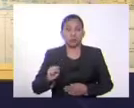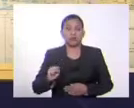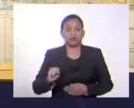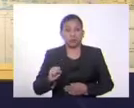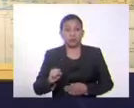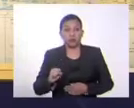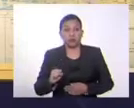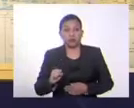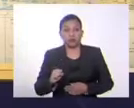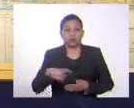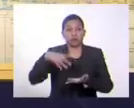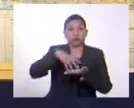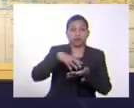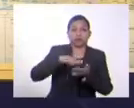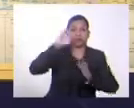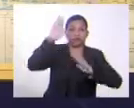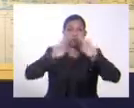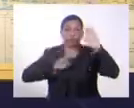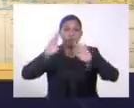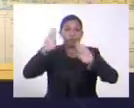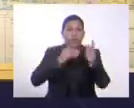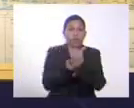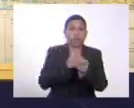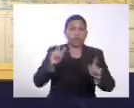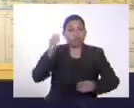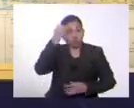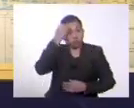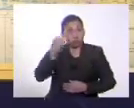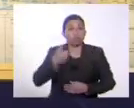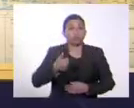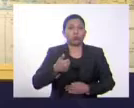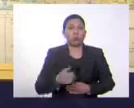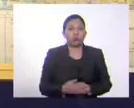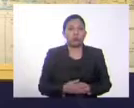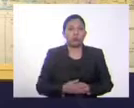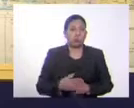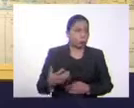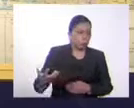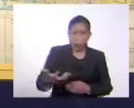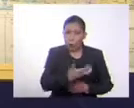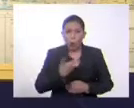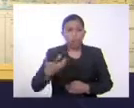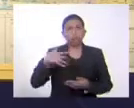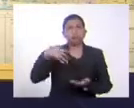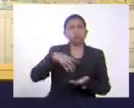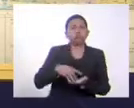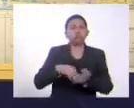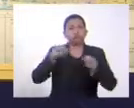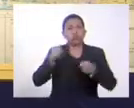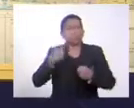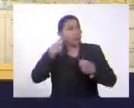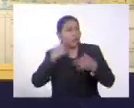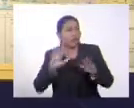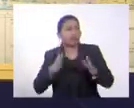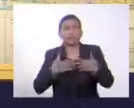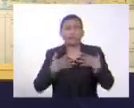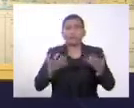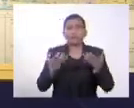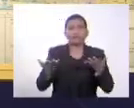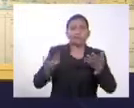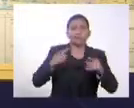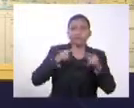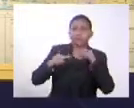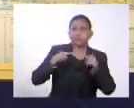poder de gobernar, ¿verdad? De una de las funciones que ya habíamos mencionado. En cambio,